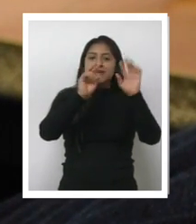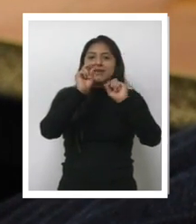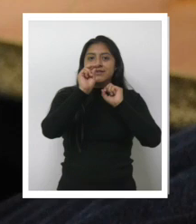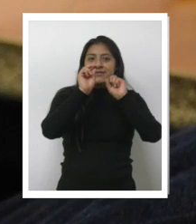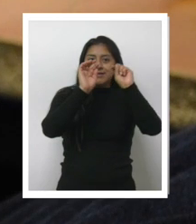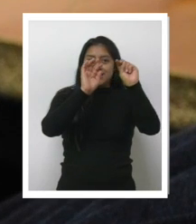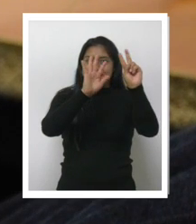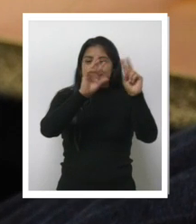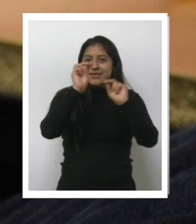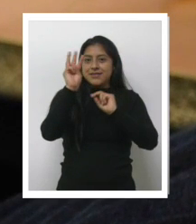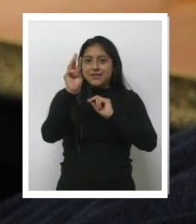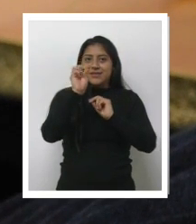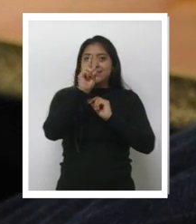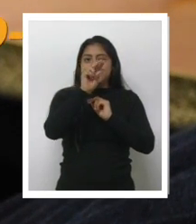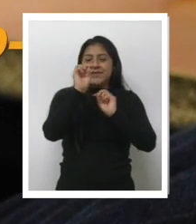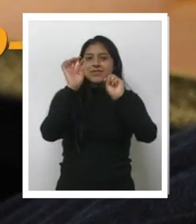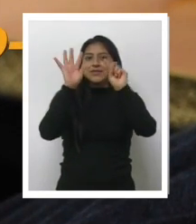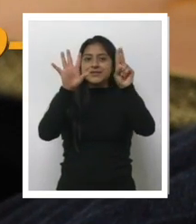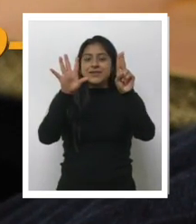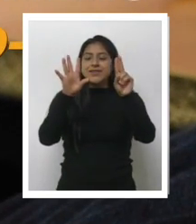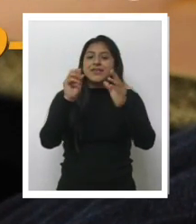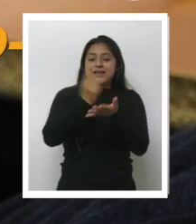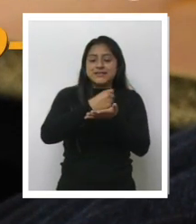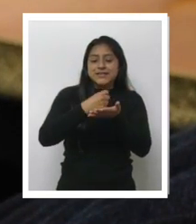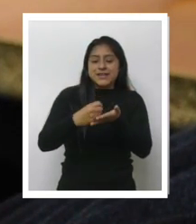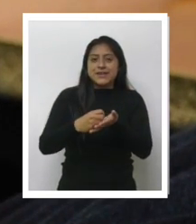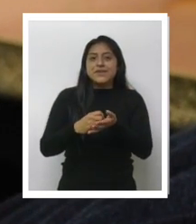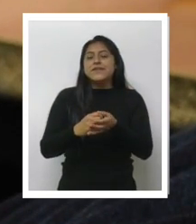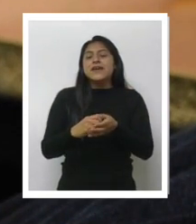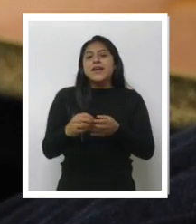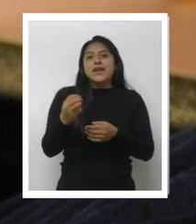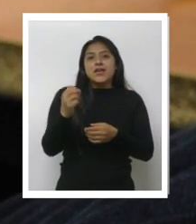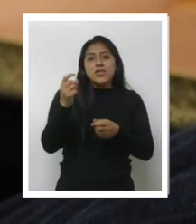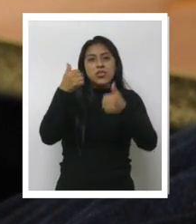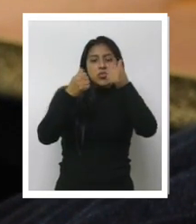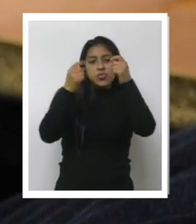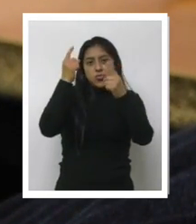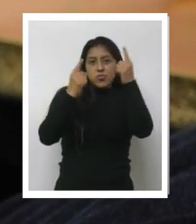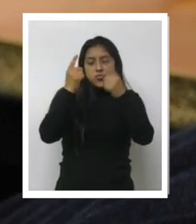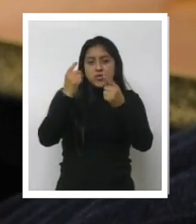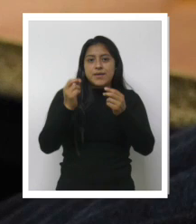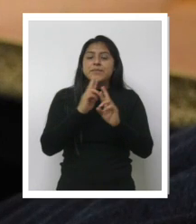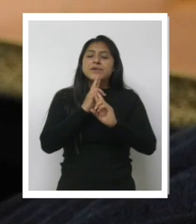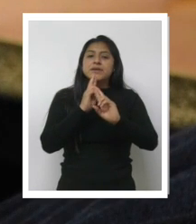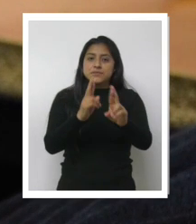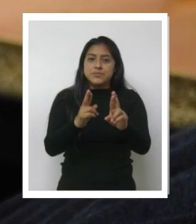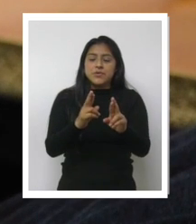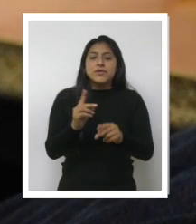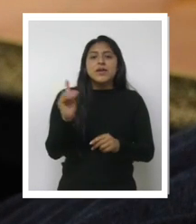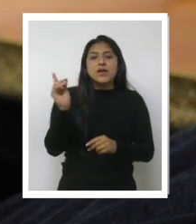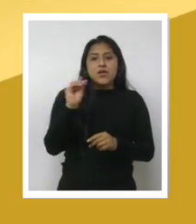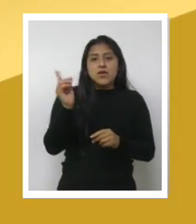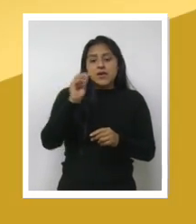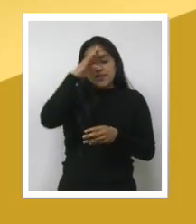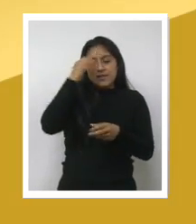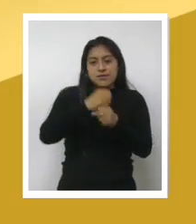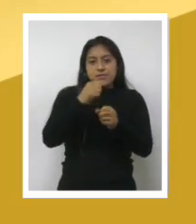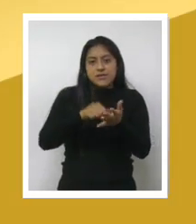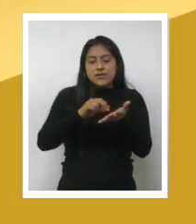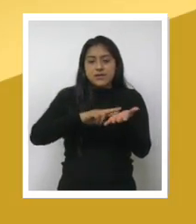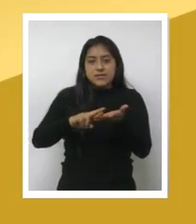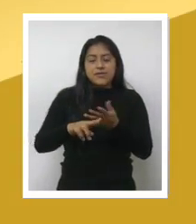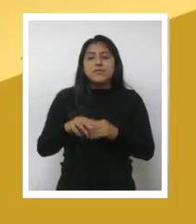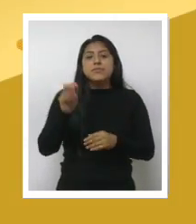4210-7327. Escribe en un párrafo tu duda registral. Responde adjuntando lo que el operador te solicite. No